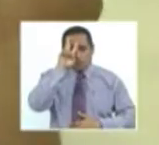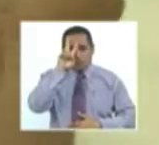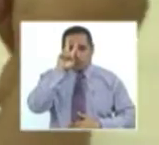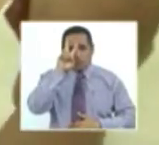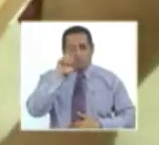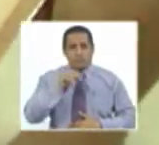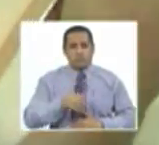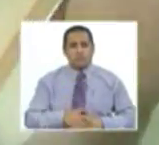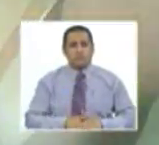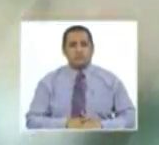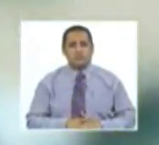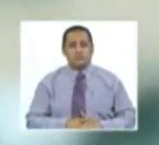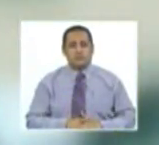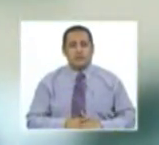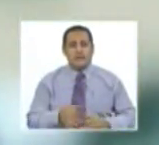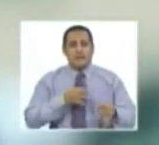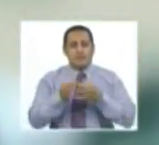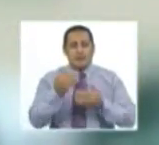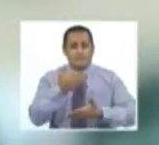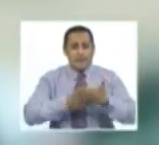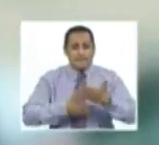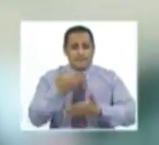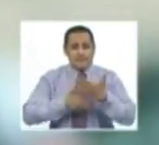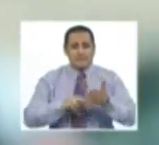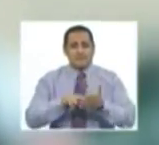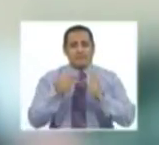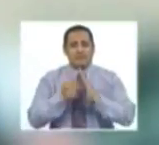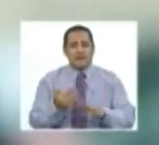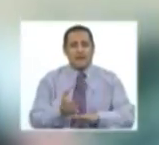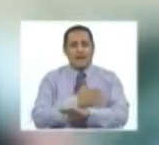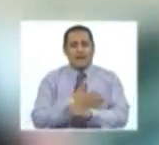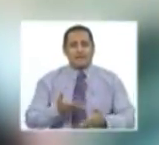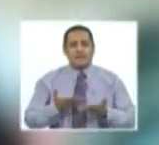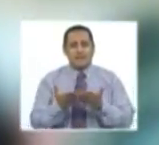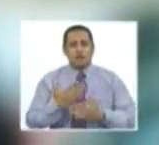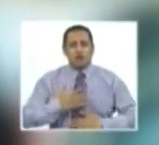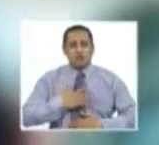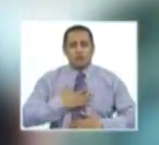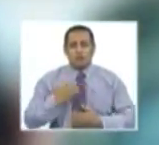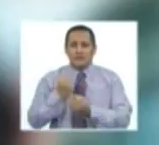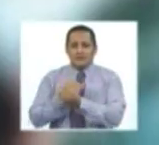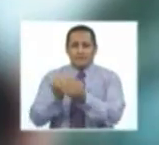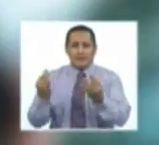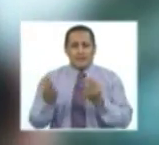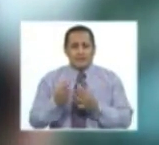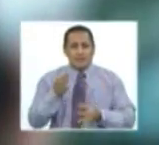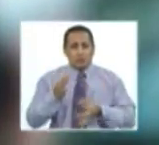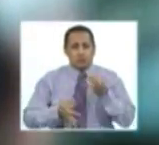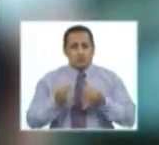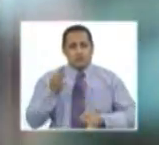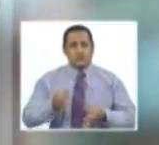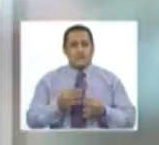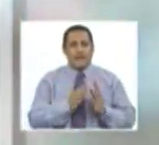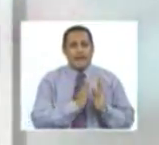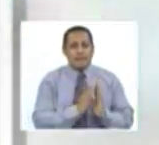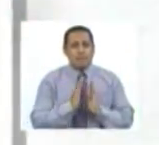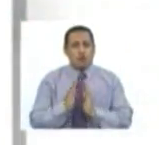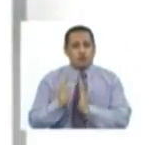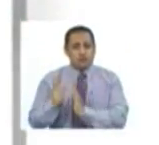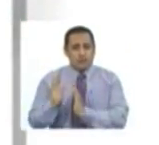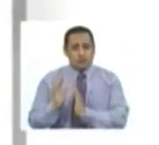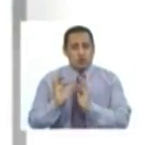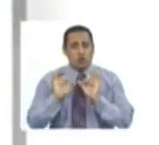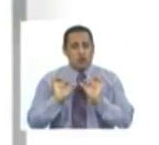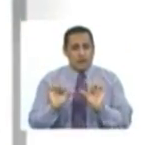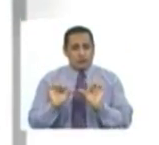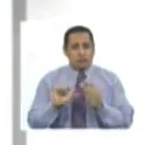Constitución, según la documentación producida por nuestras propias instituciones de justicia, el debido proceso